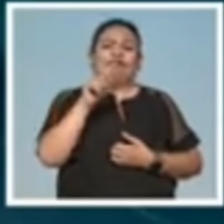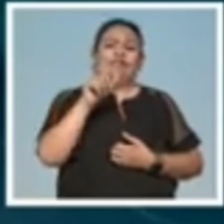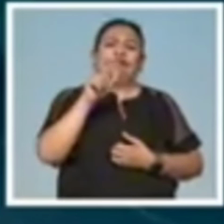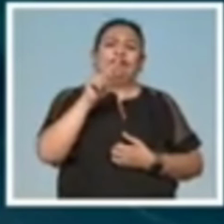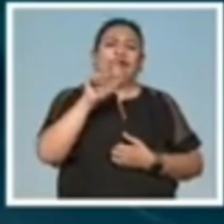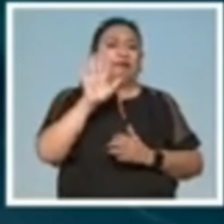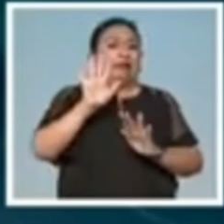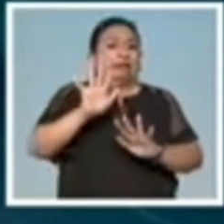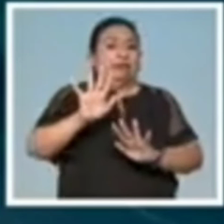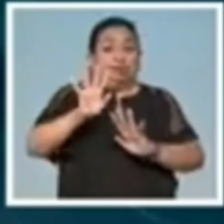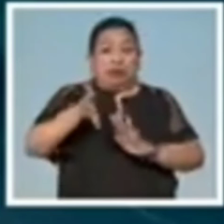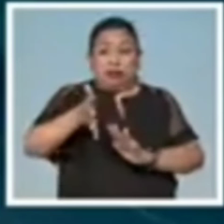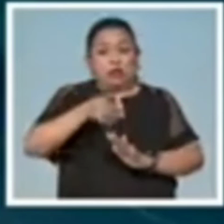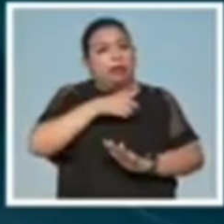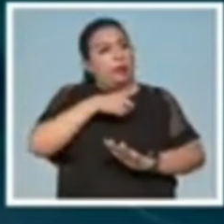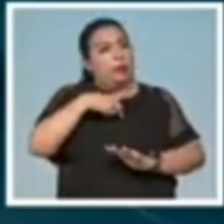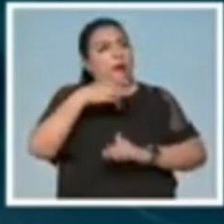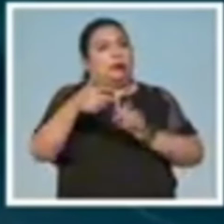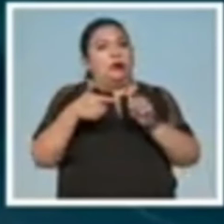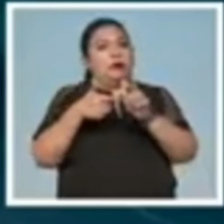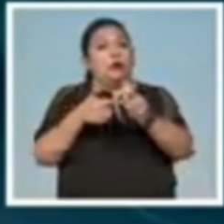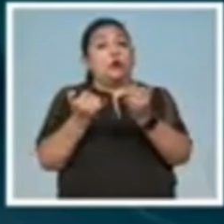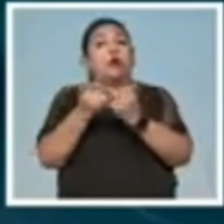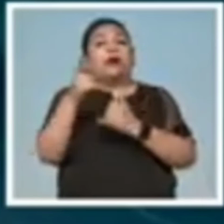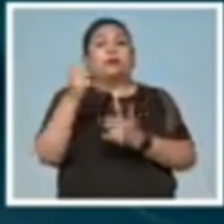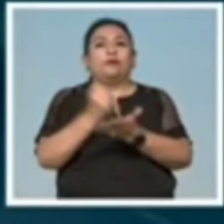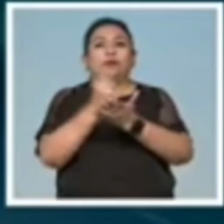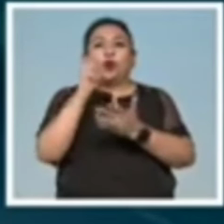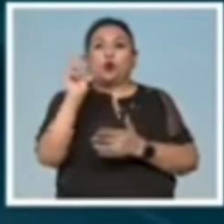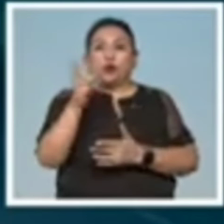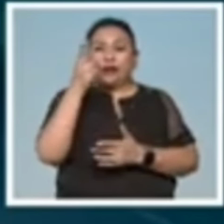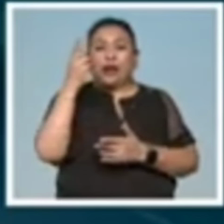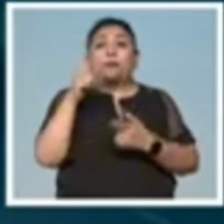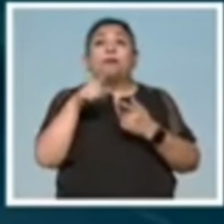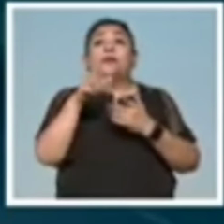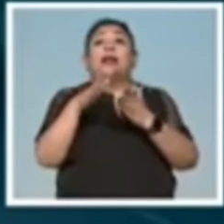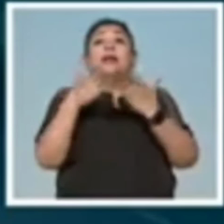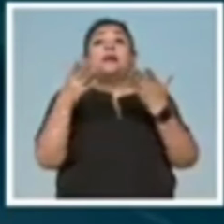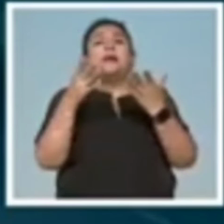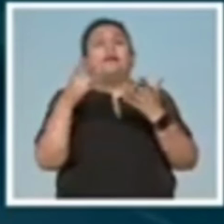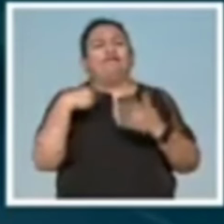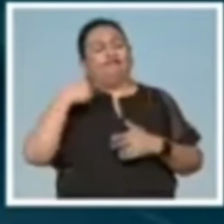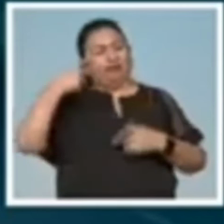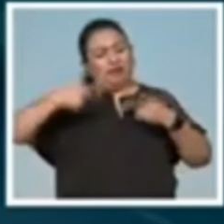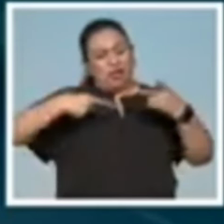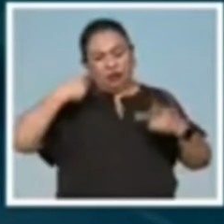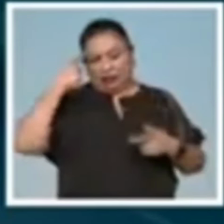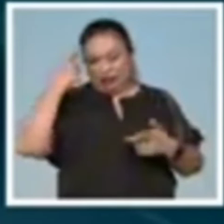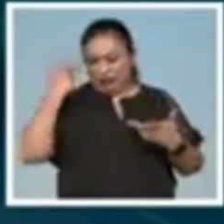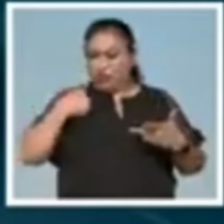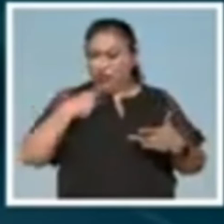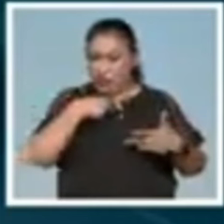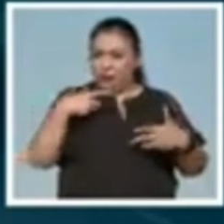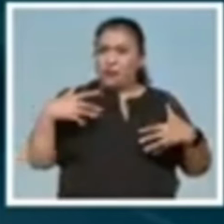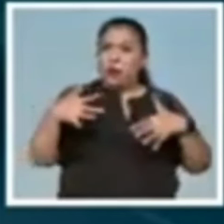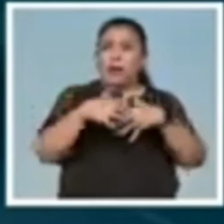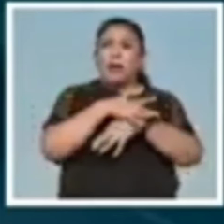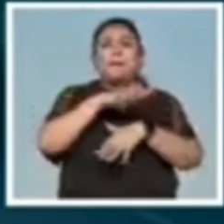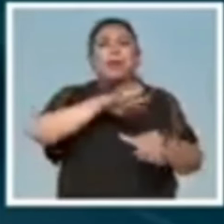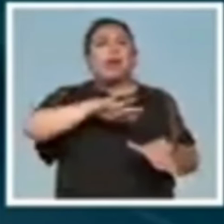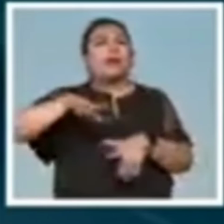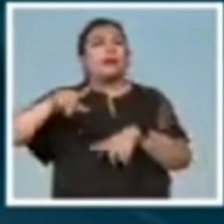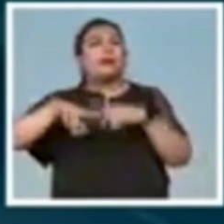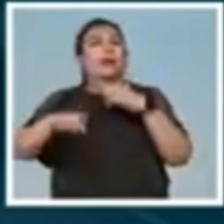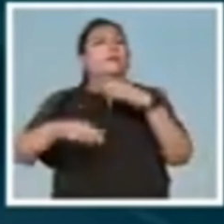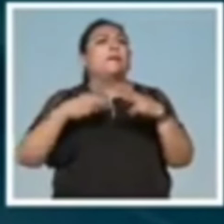tú, es el camino a seguir. Publicado por la UNAM y de Raya, el libro nos cuestiona y nos desafía a cambiar y dejar al lado